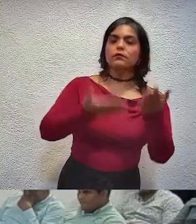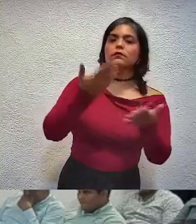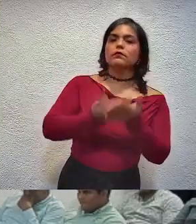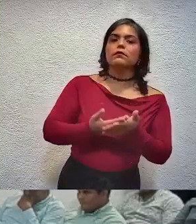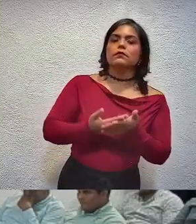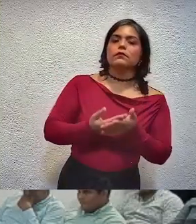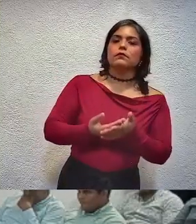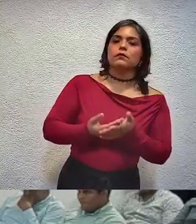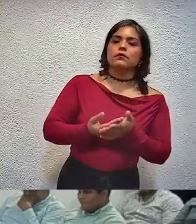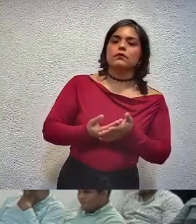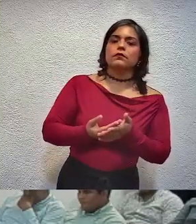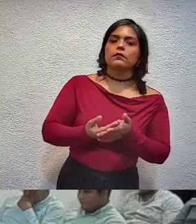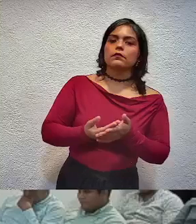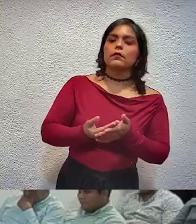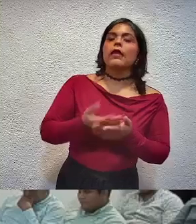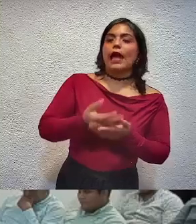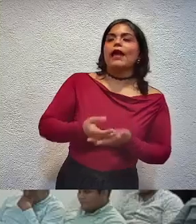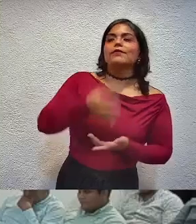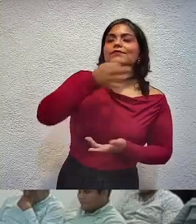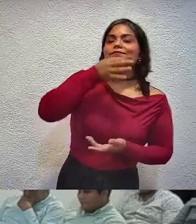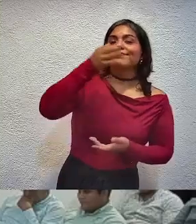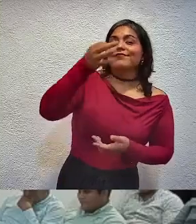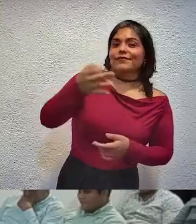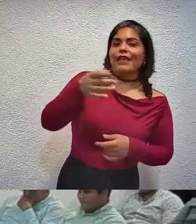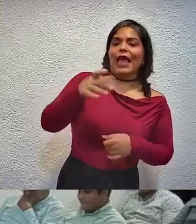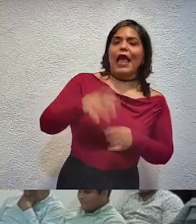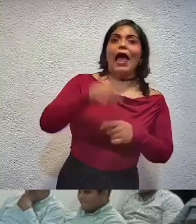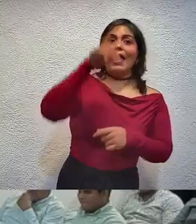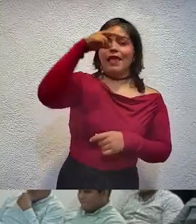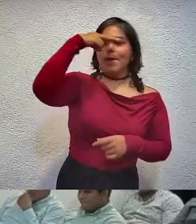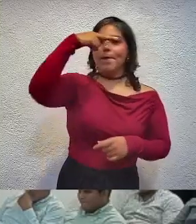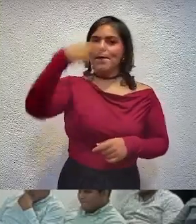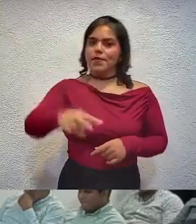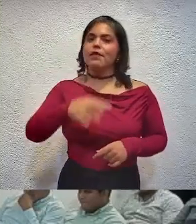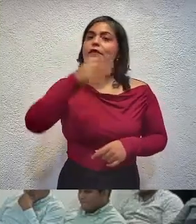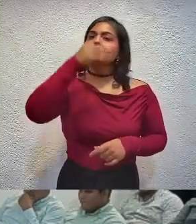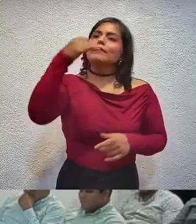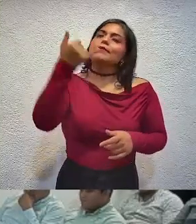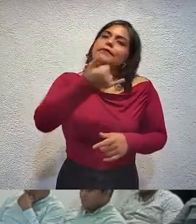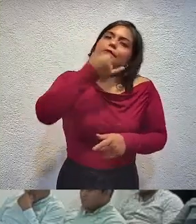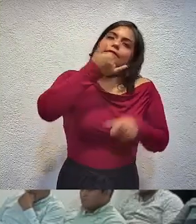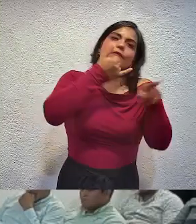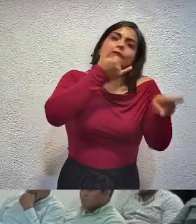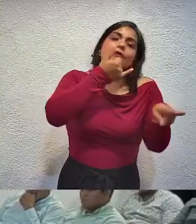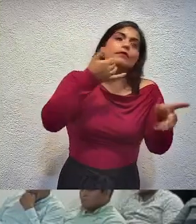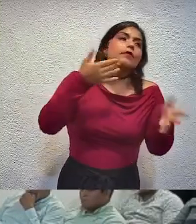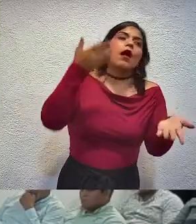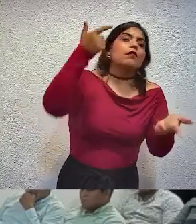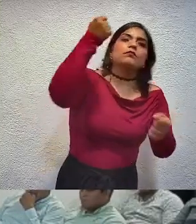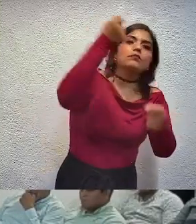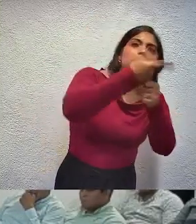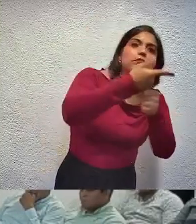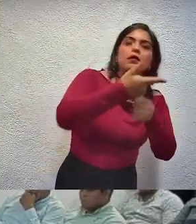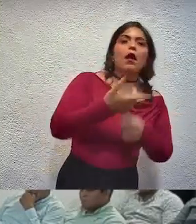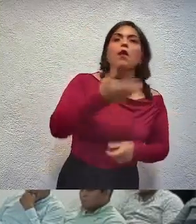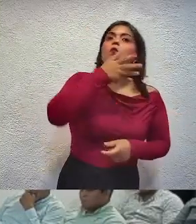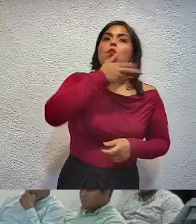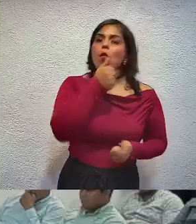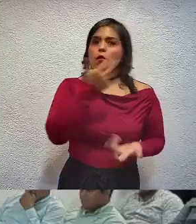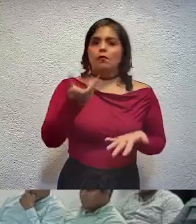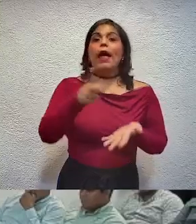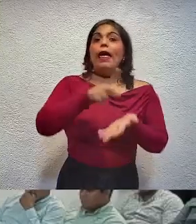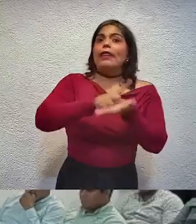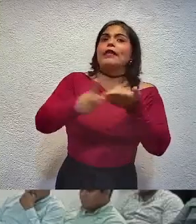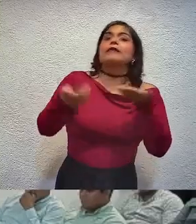dicha circunstancia a la Sala Regional Ciudad de México, a fin de que al respecto determine lo que en derecho